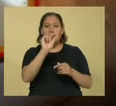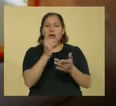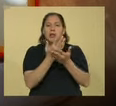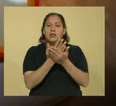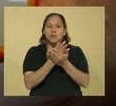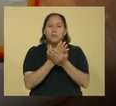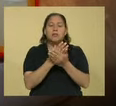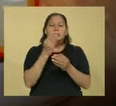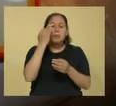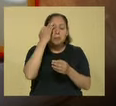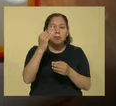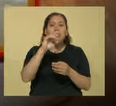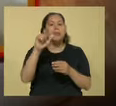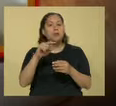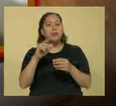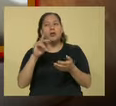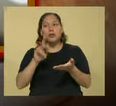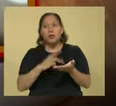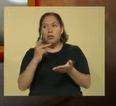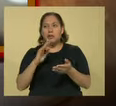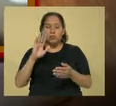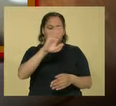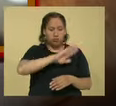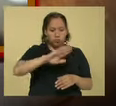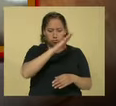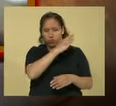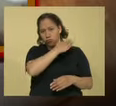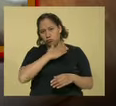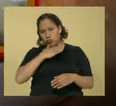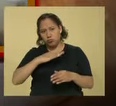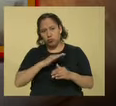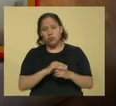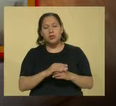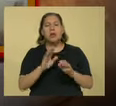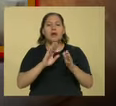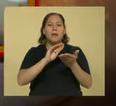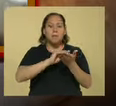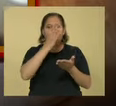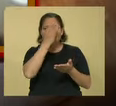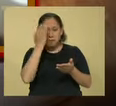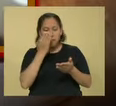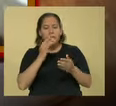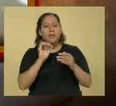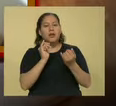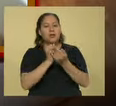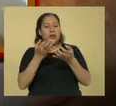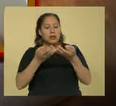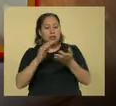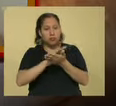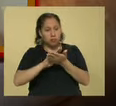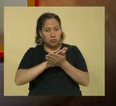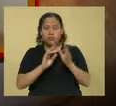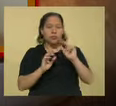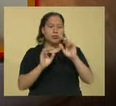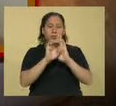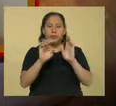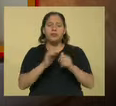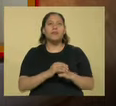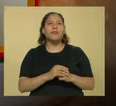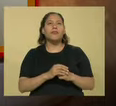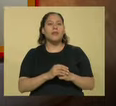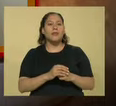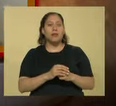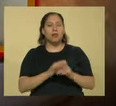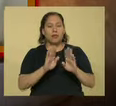un momento y después se vuelve a retomar con la mascarilla y con el exfoliante? No, por ejemplo, cuando es